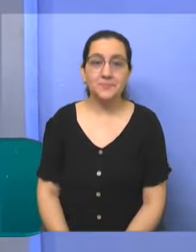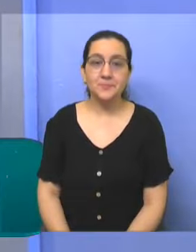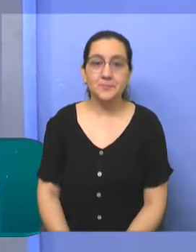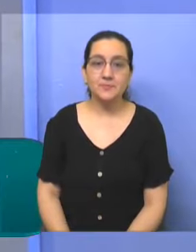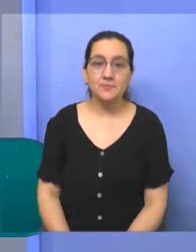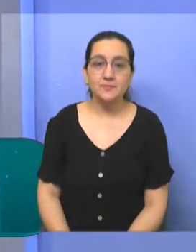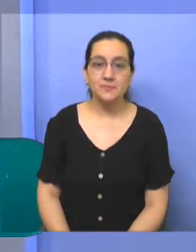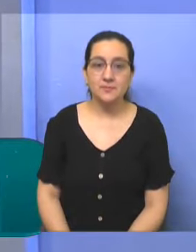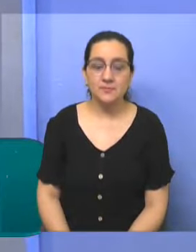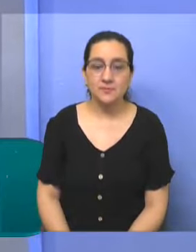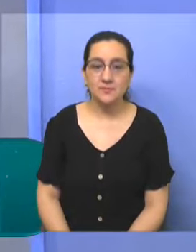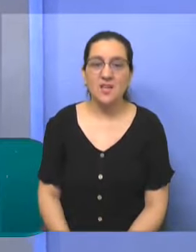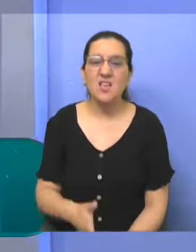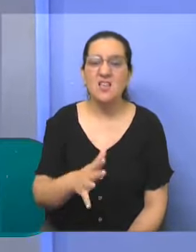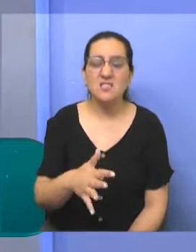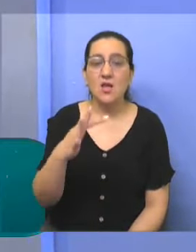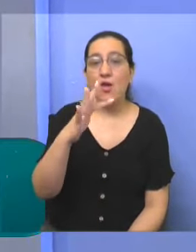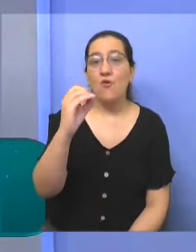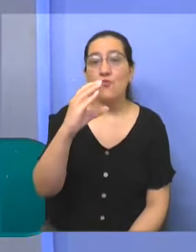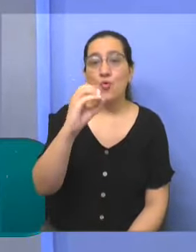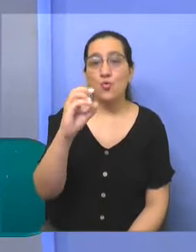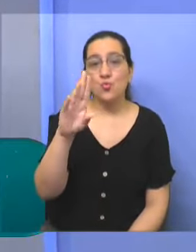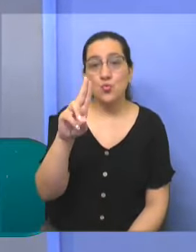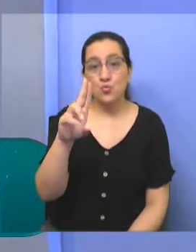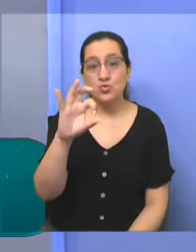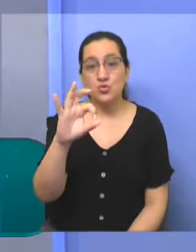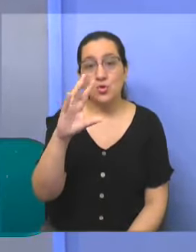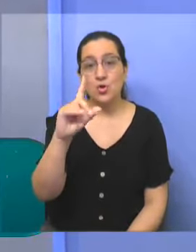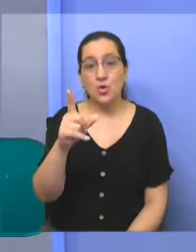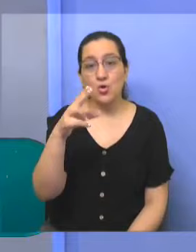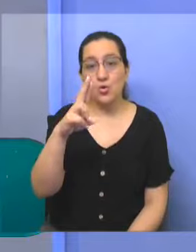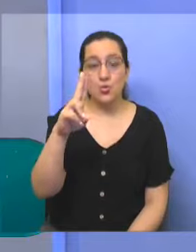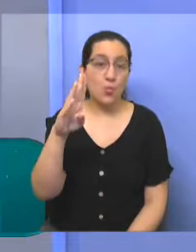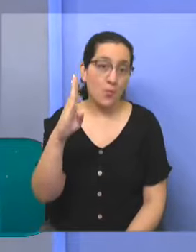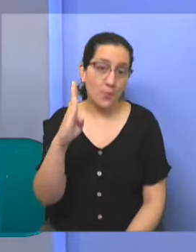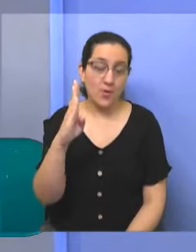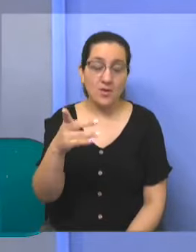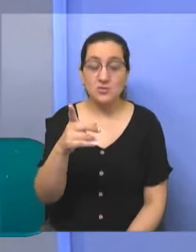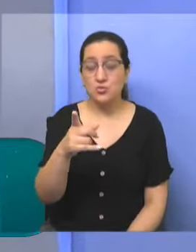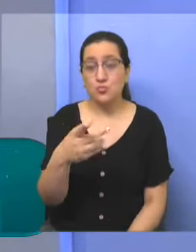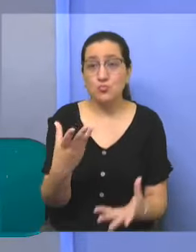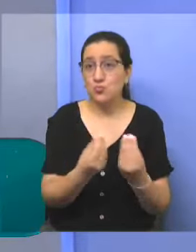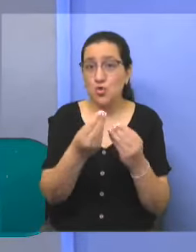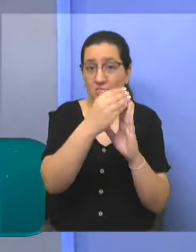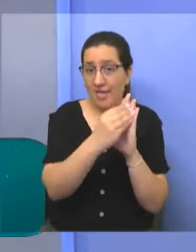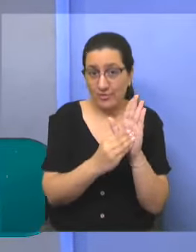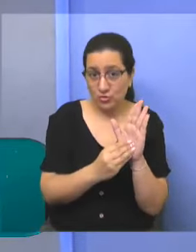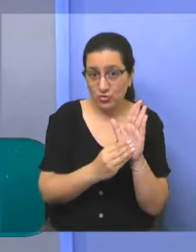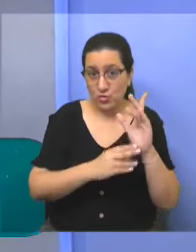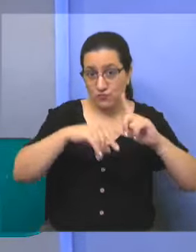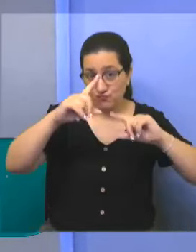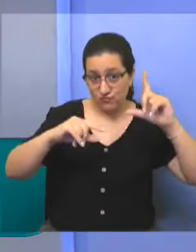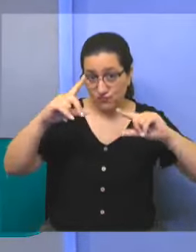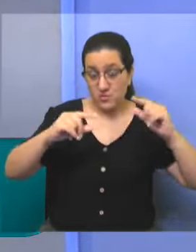¿Focus group? Focus group. ¿Qué es eso? Y se hace con un montón de datos... Un montón de datos que vos tenés, vos podés tomar alguna decisión.